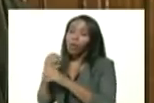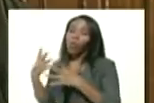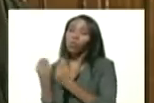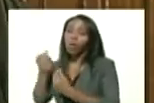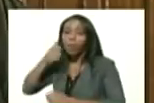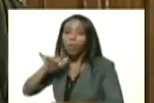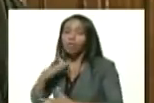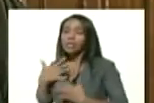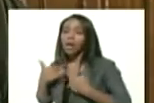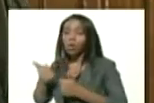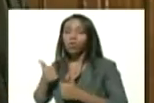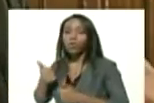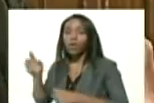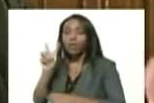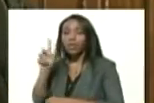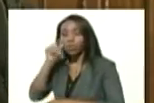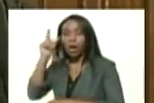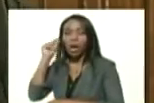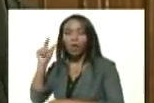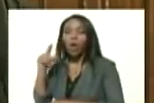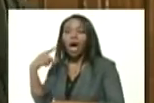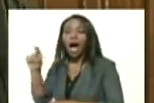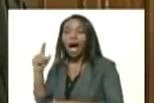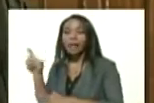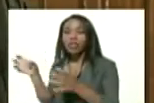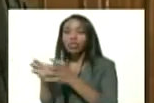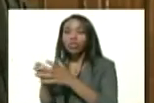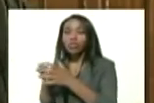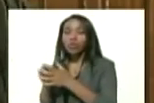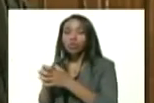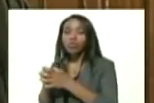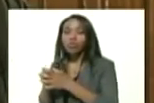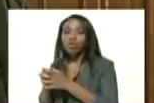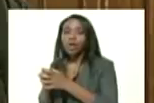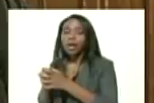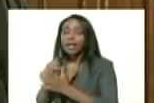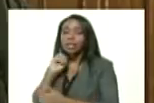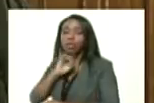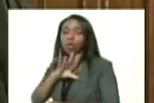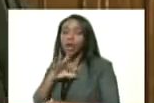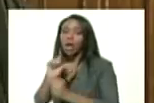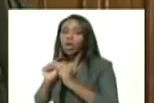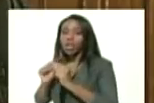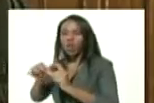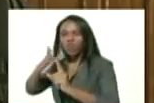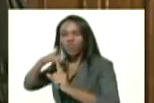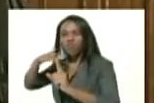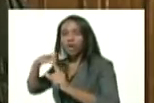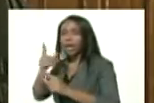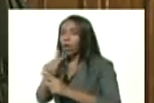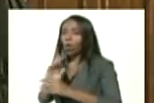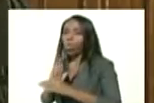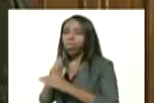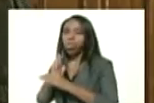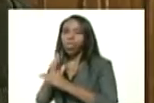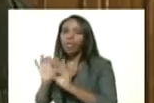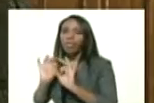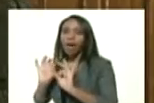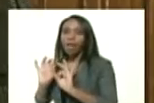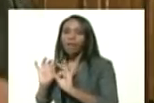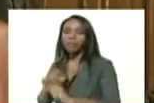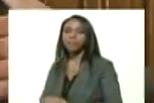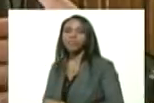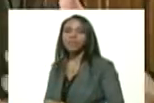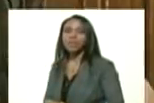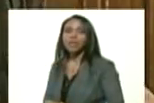por la salud de los venezolanos y las venezolanas va a haber sectores que históricamente han estado conspirando que no se van a detener no se van a